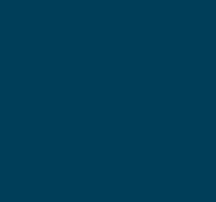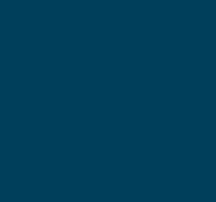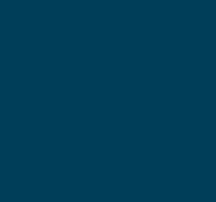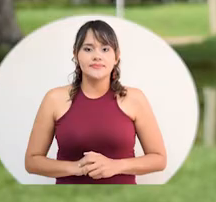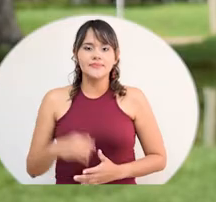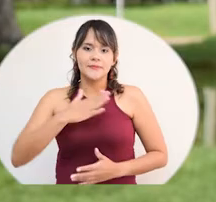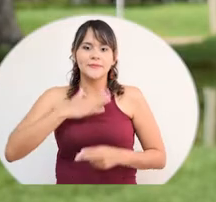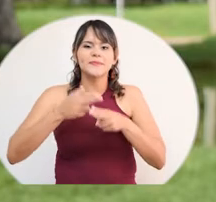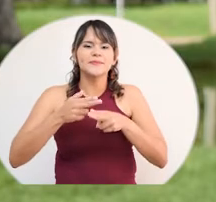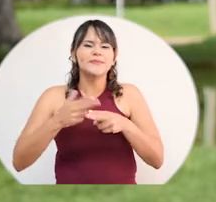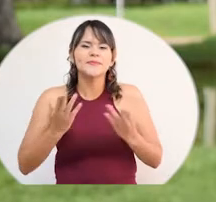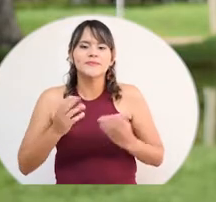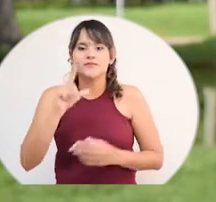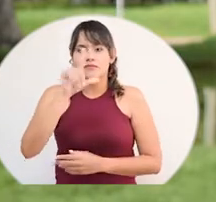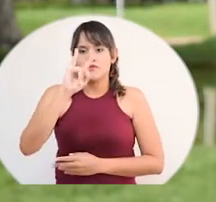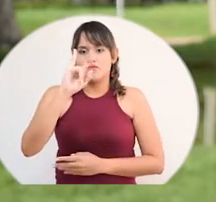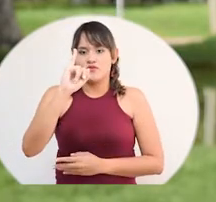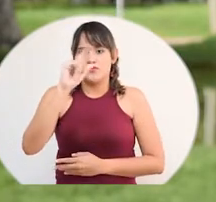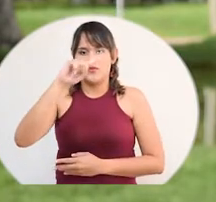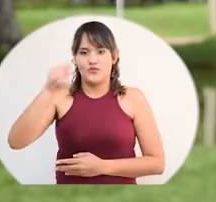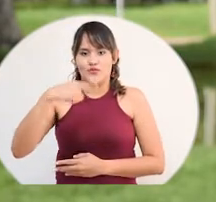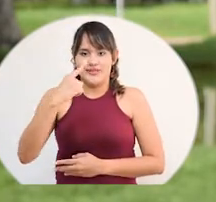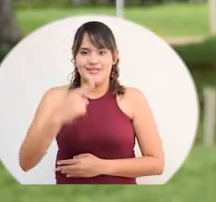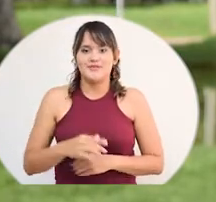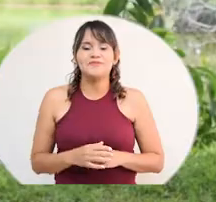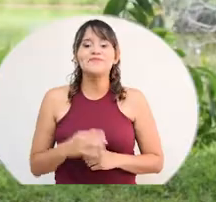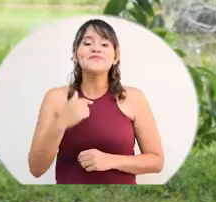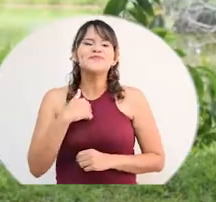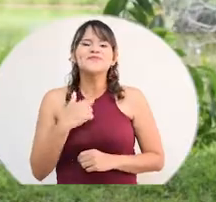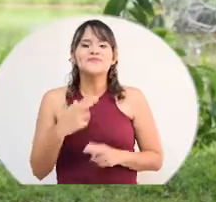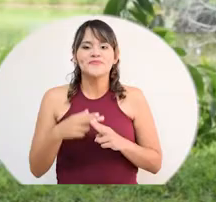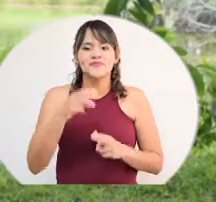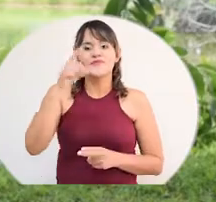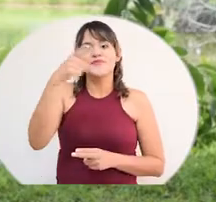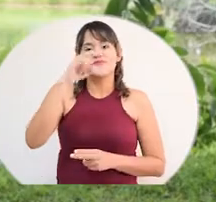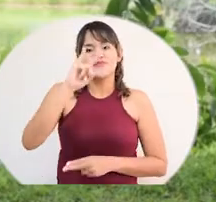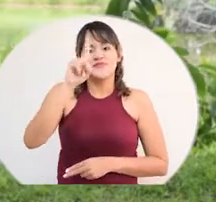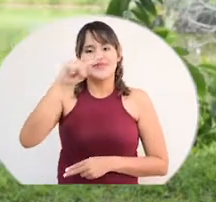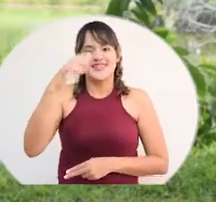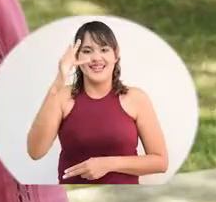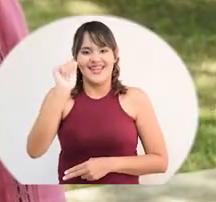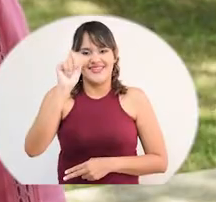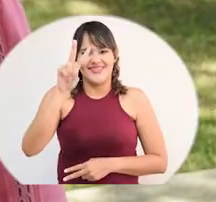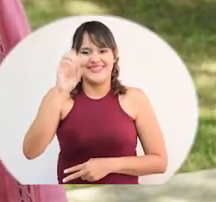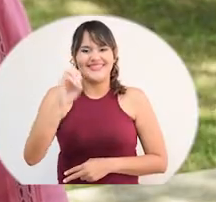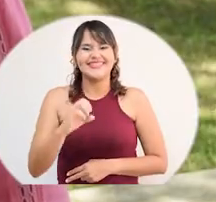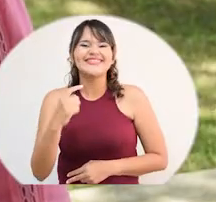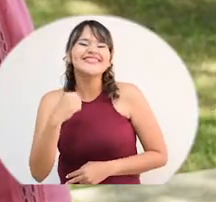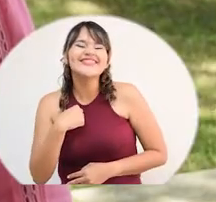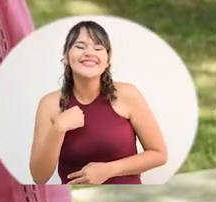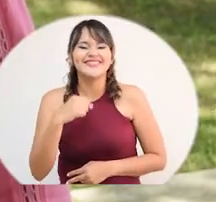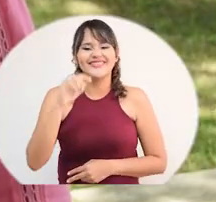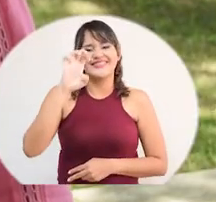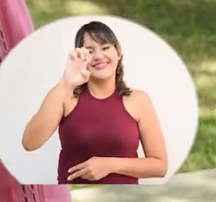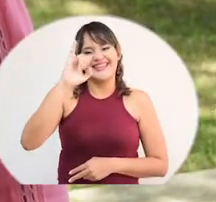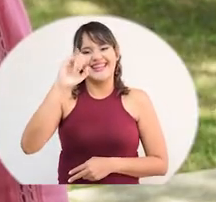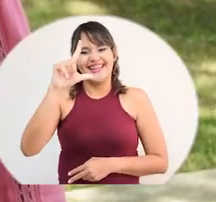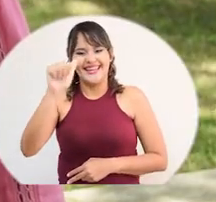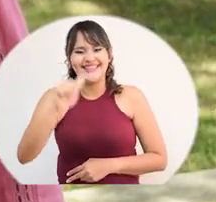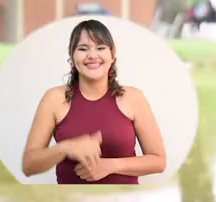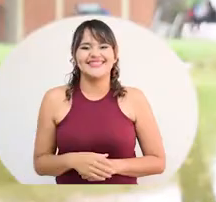en mi nombre es luis manjarrés martínez mi nombre es gustavo ariel chan nieto mi nombre es el de sergio